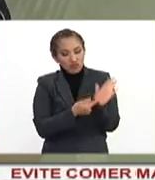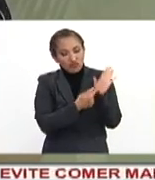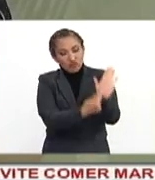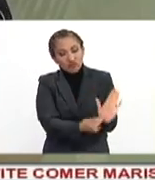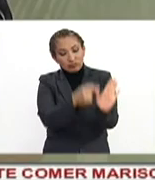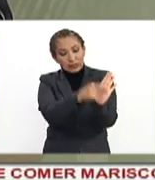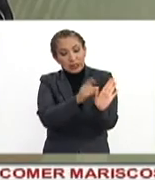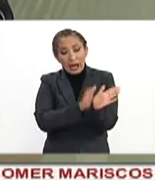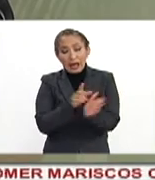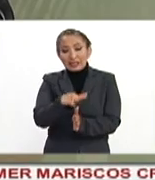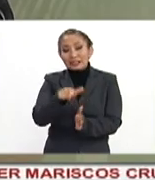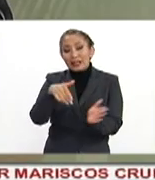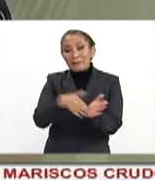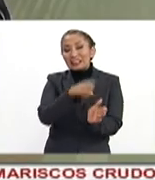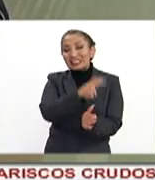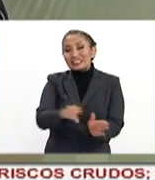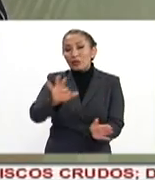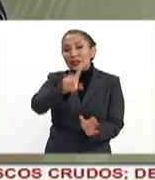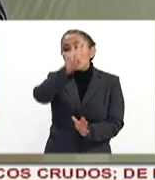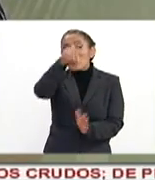devuelto